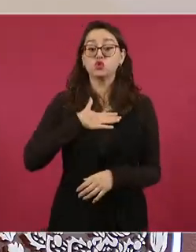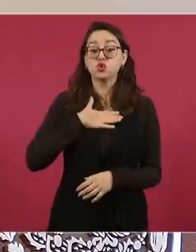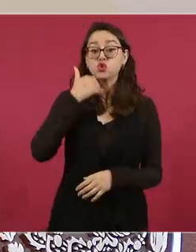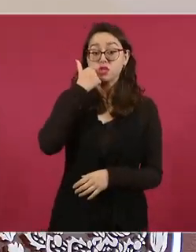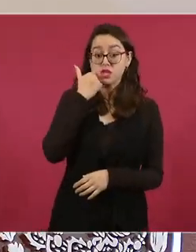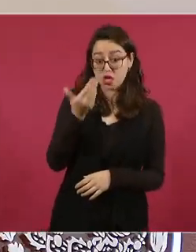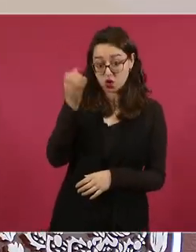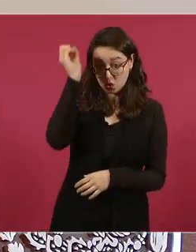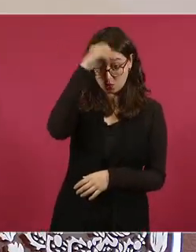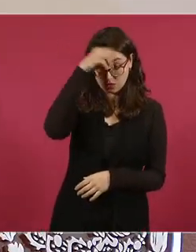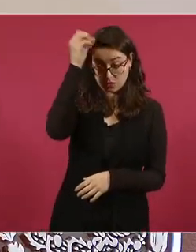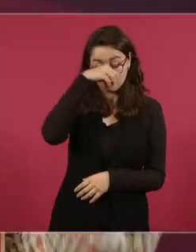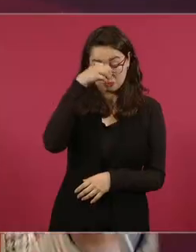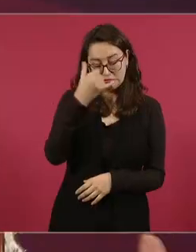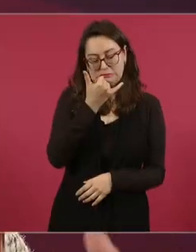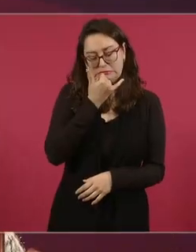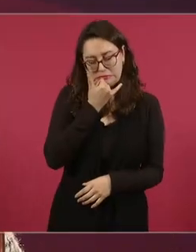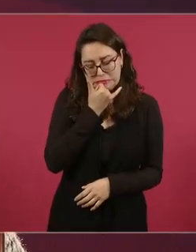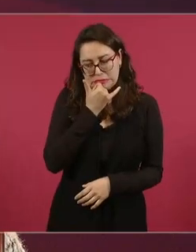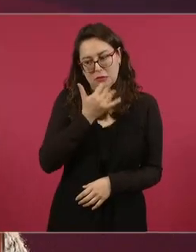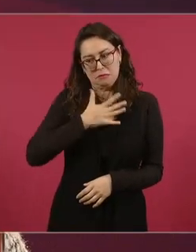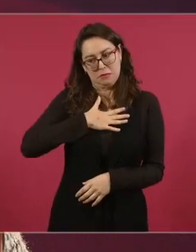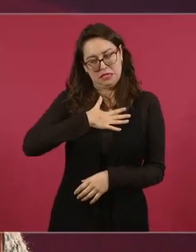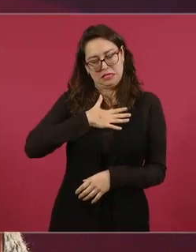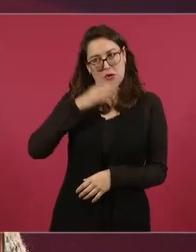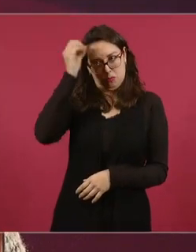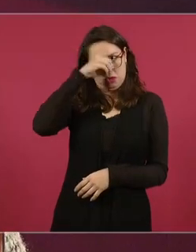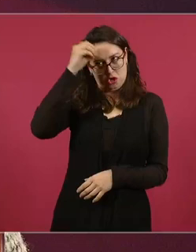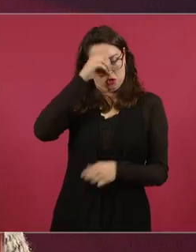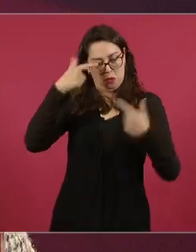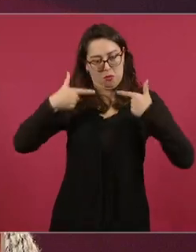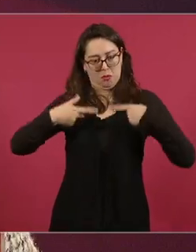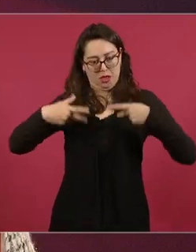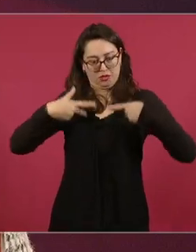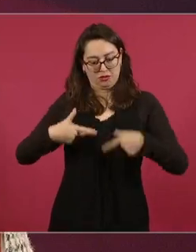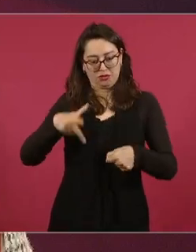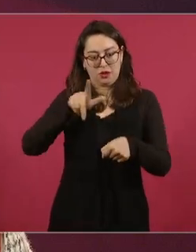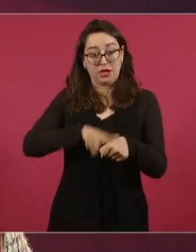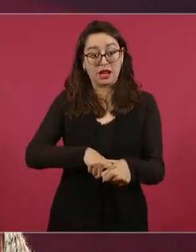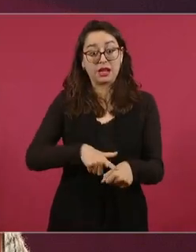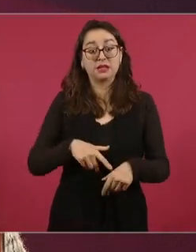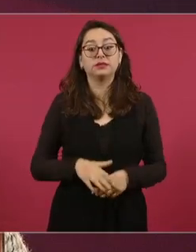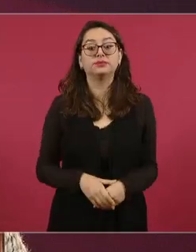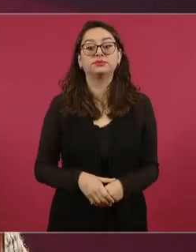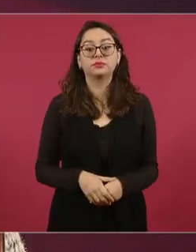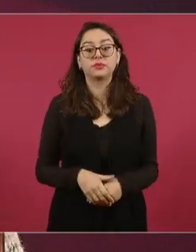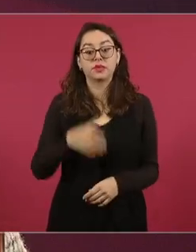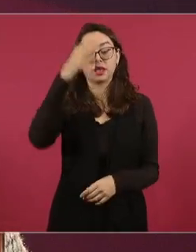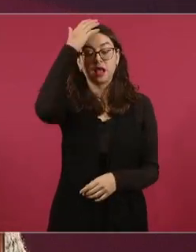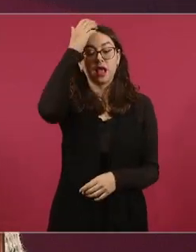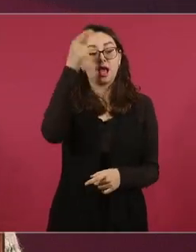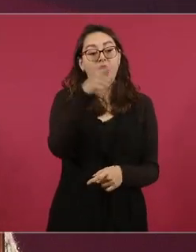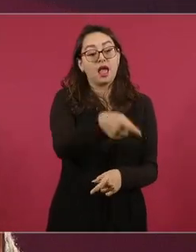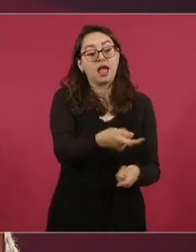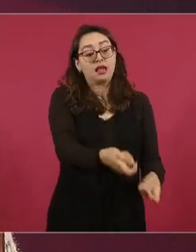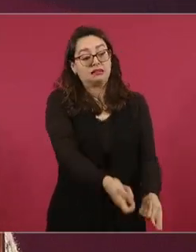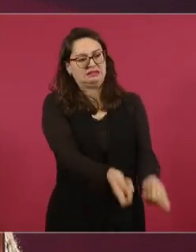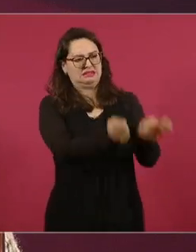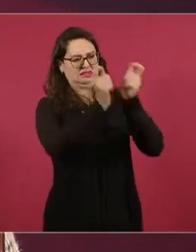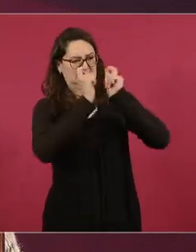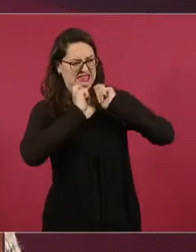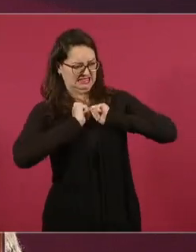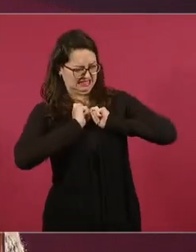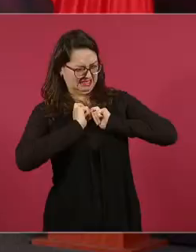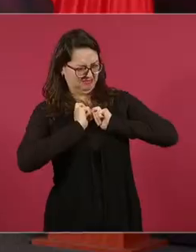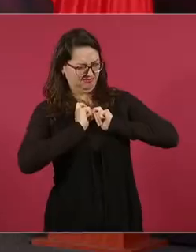Cuando el presidente nos dijo que encabezáramos la mesa del Issste, yo sí me pregunté por qué Secretaría